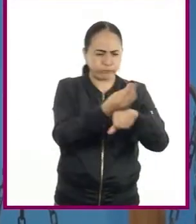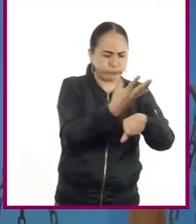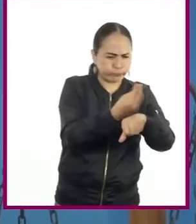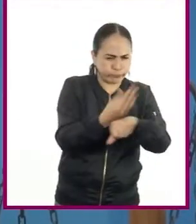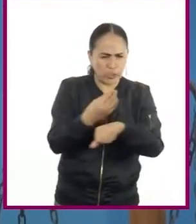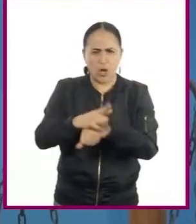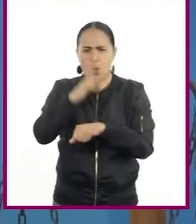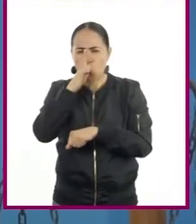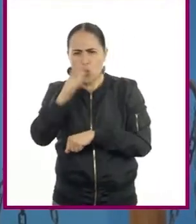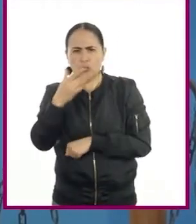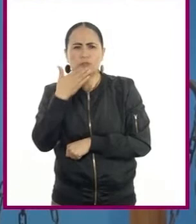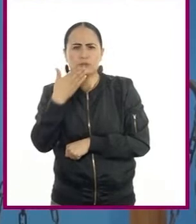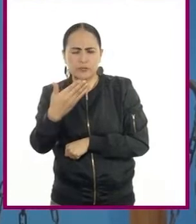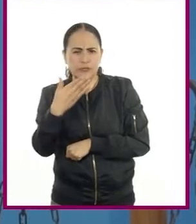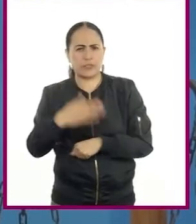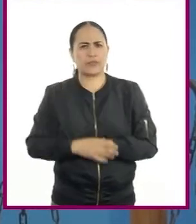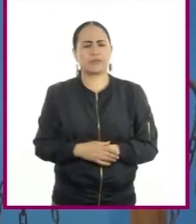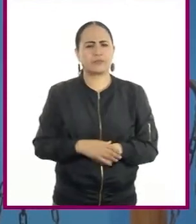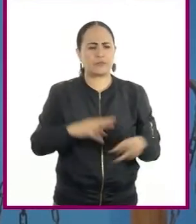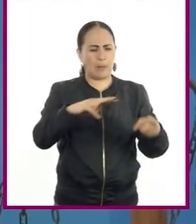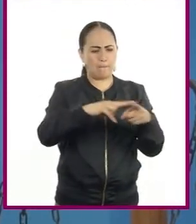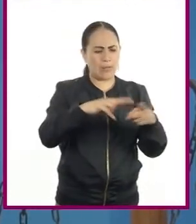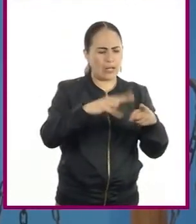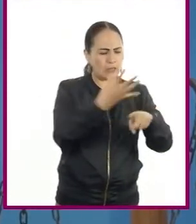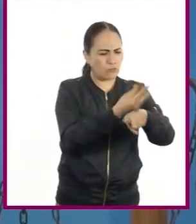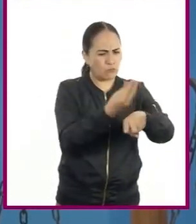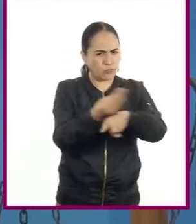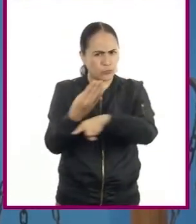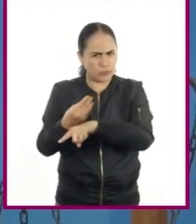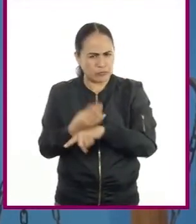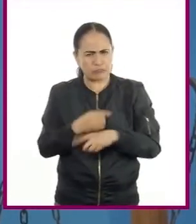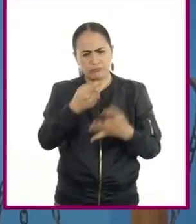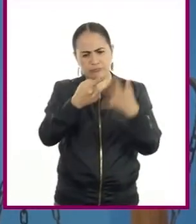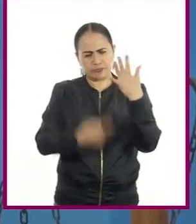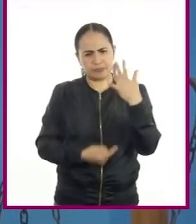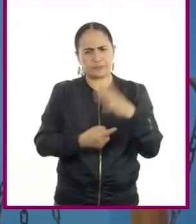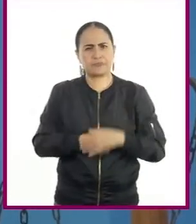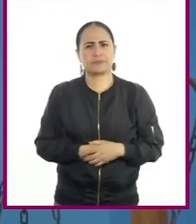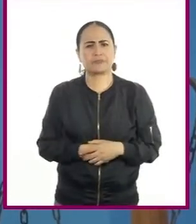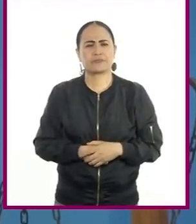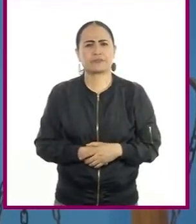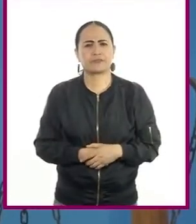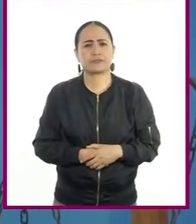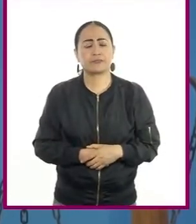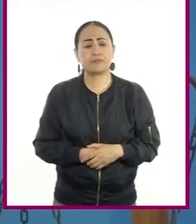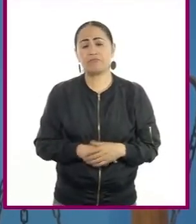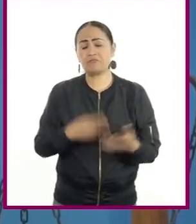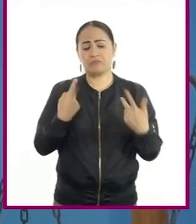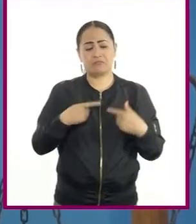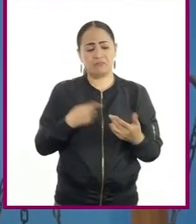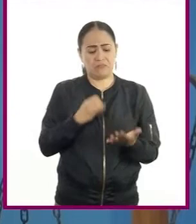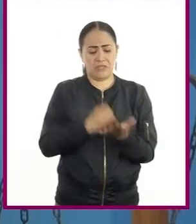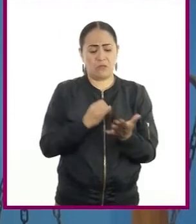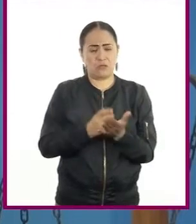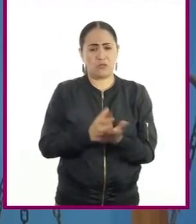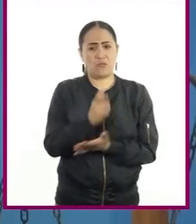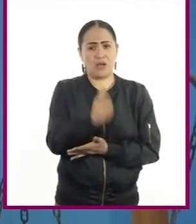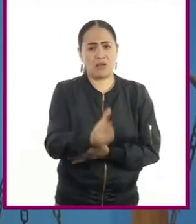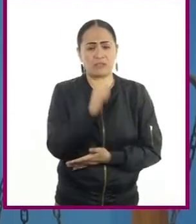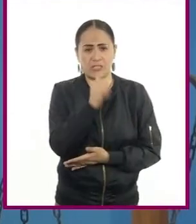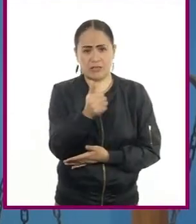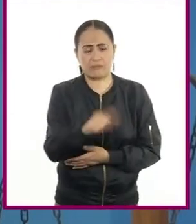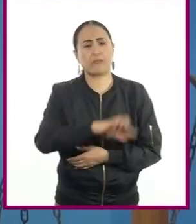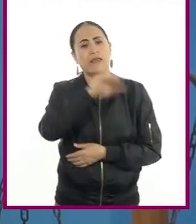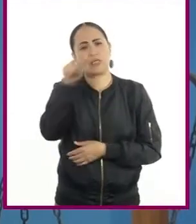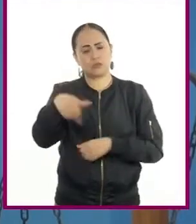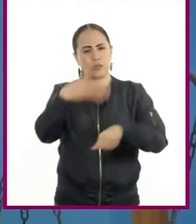alumbrado público, mantenimiento de parques o jardines, entre otros, y si alguien no los paga, será sancionado con